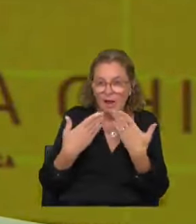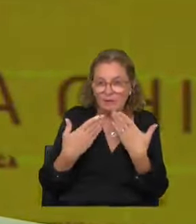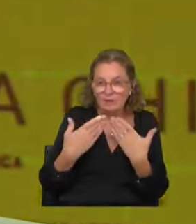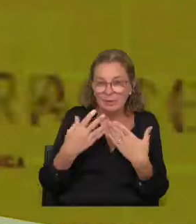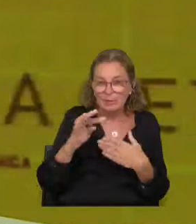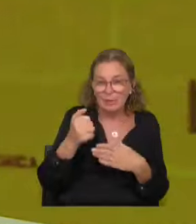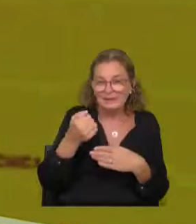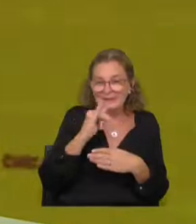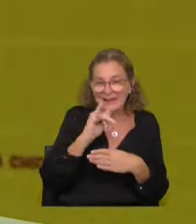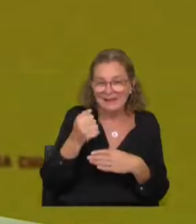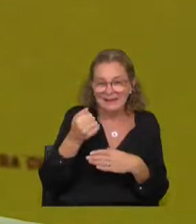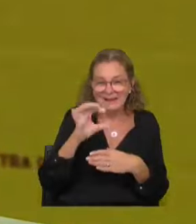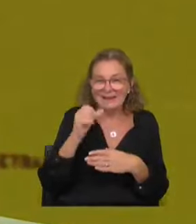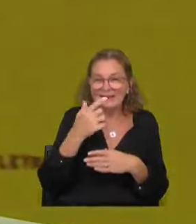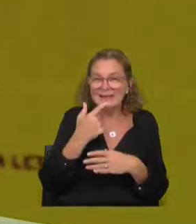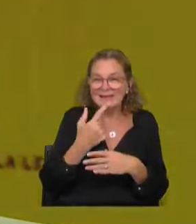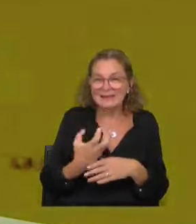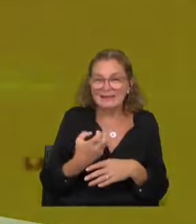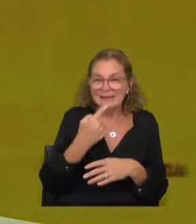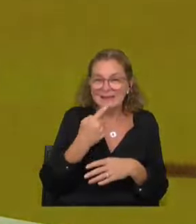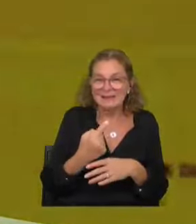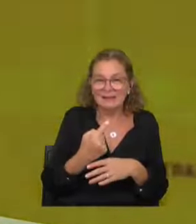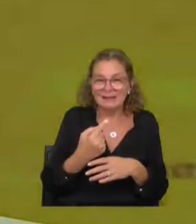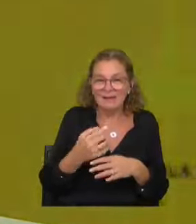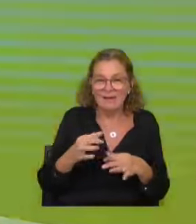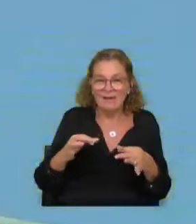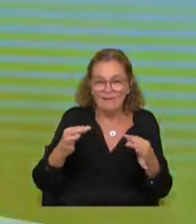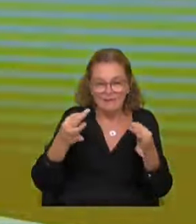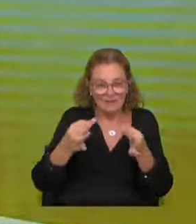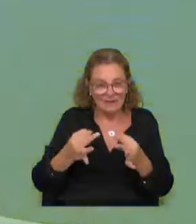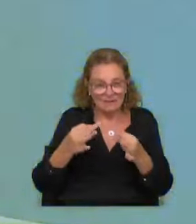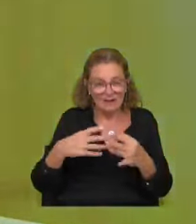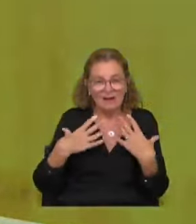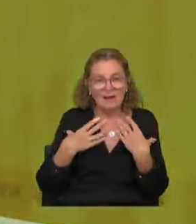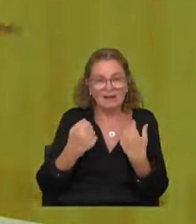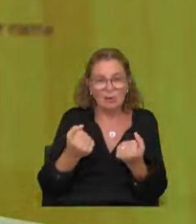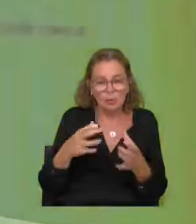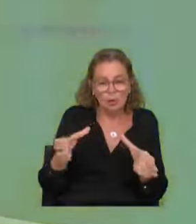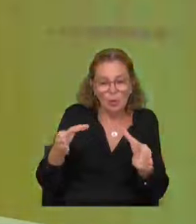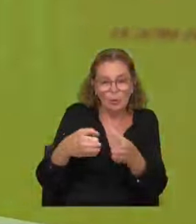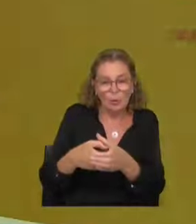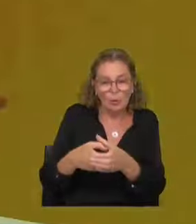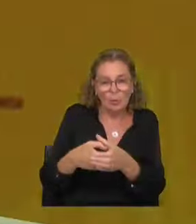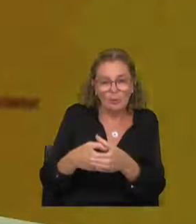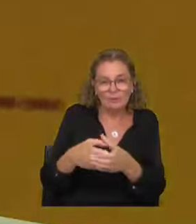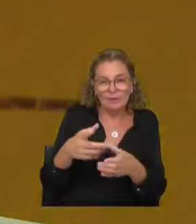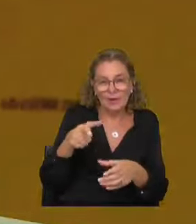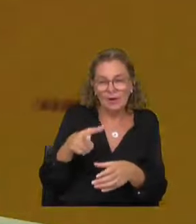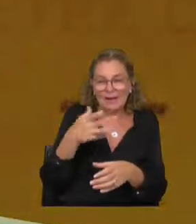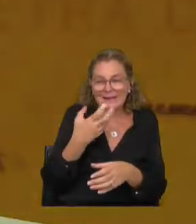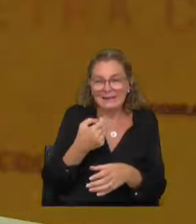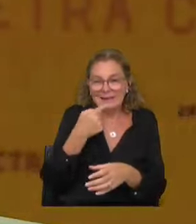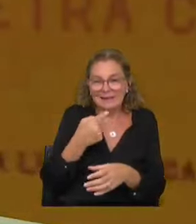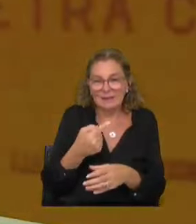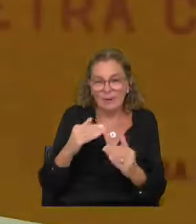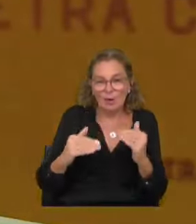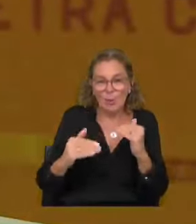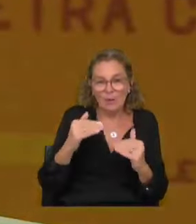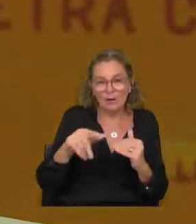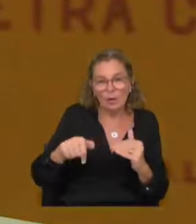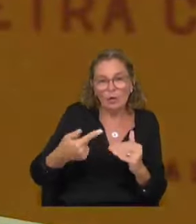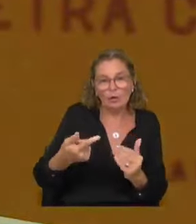tazas es un indicador de calidad es un indicador de bienestar de la salud de una población y es un referente para compararnos con